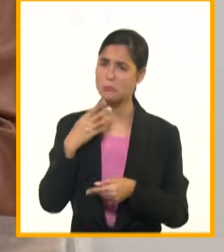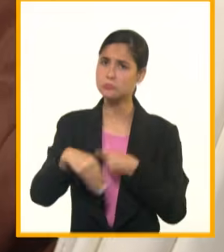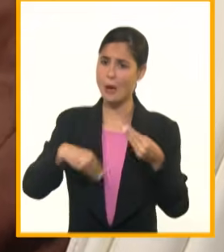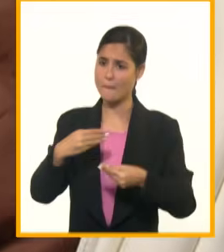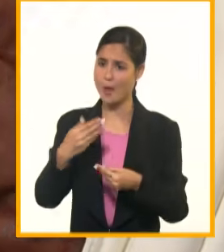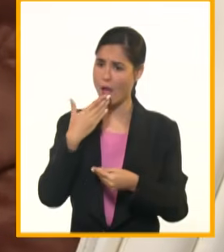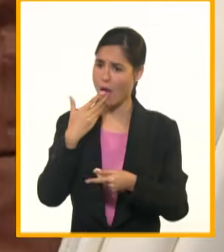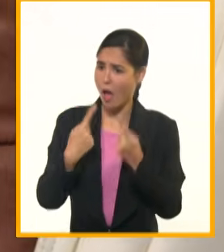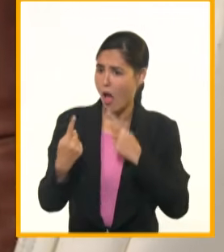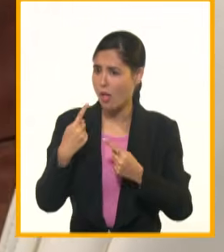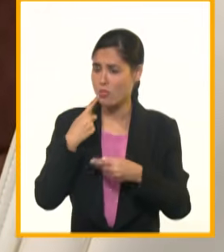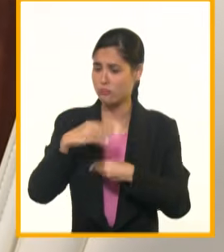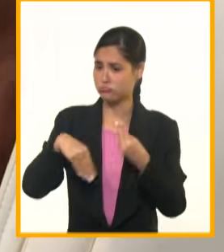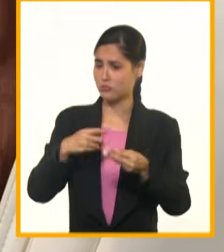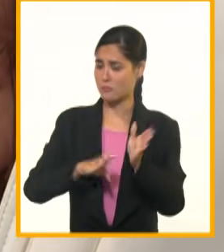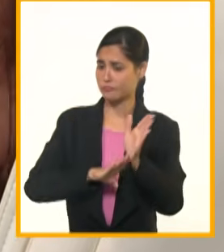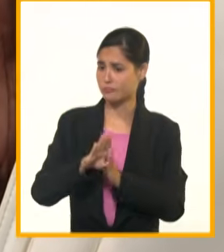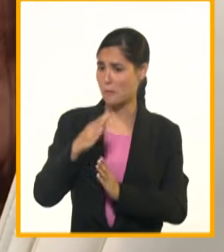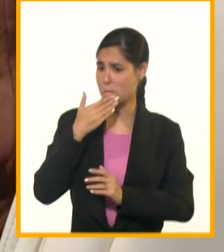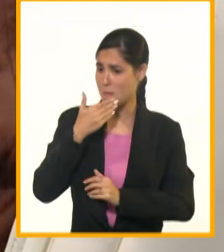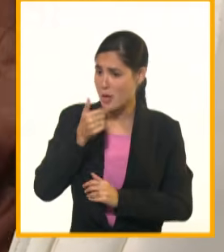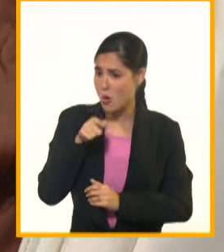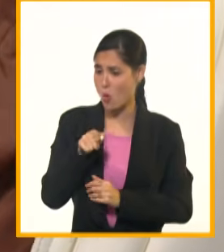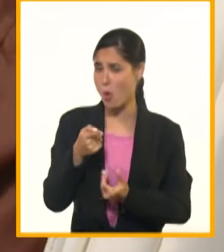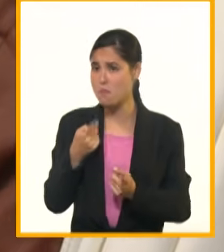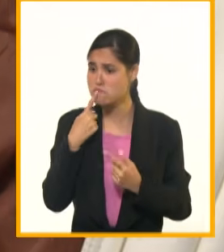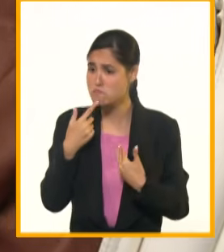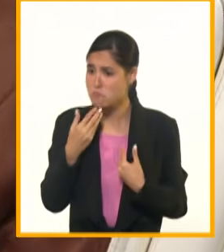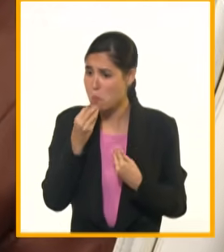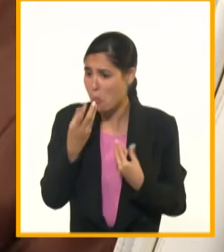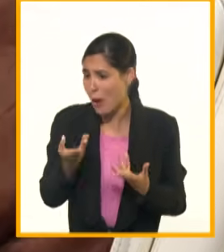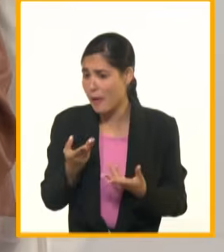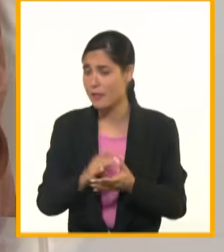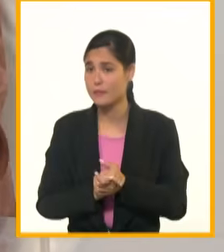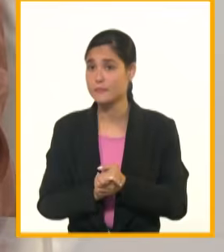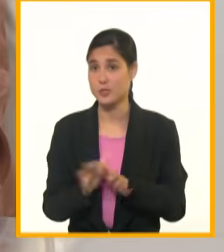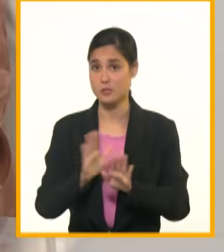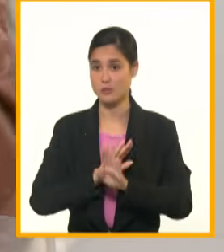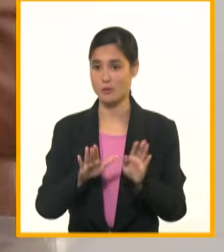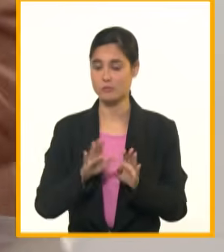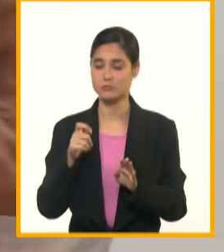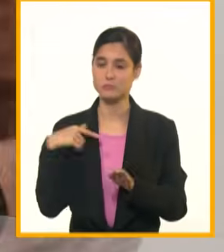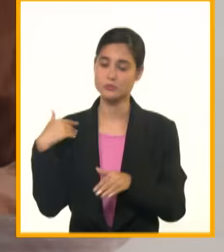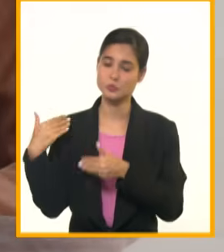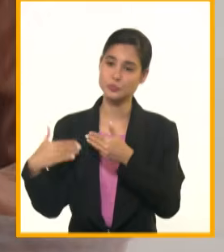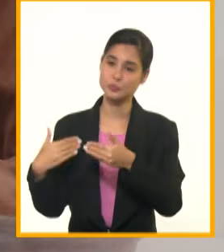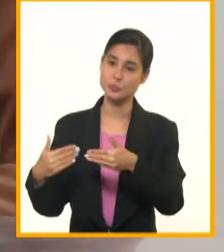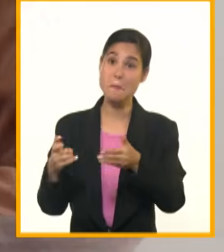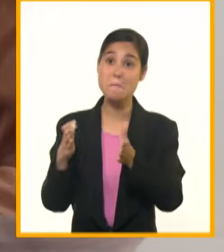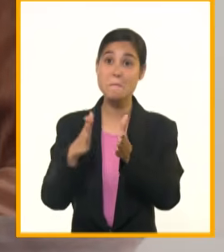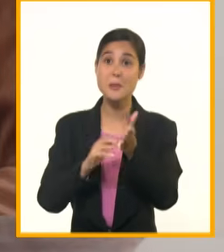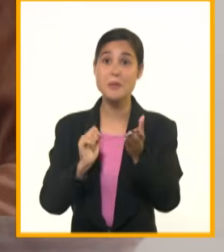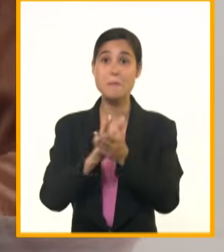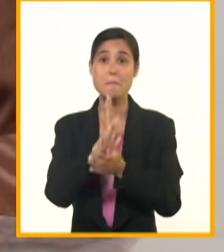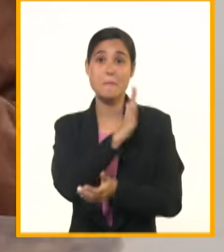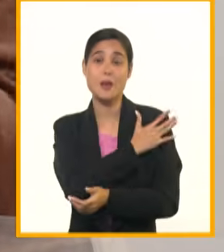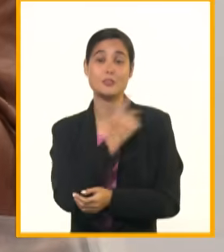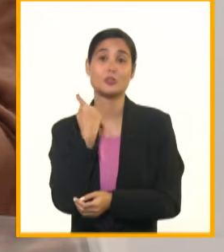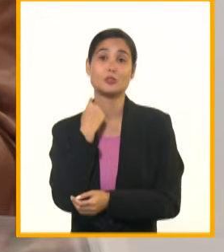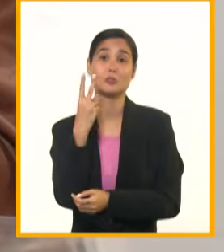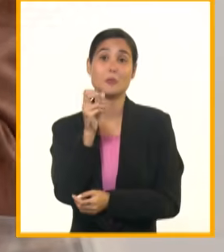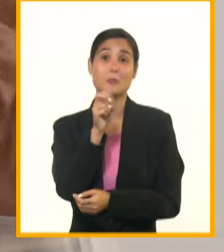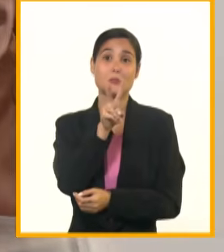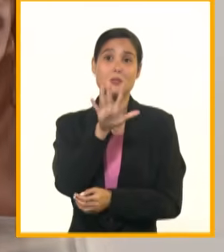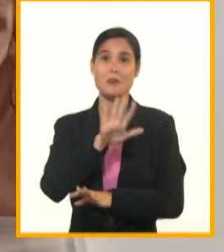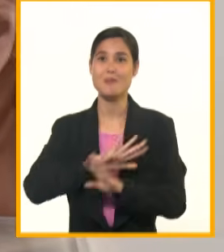planificó déficit, pudiéramos salir del déficit. Y el ejemplo fue que en marzo ya la provincia salió del déficit y no volvimos a caer en el déficit. Y